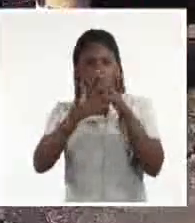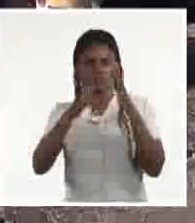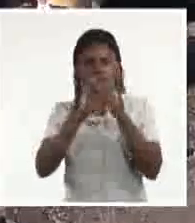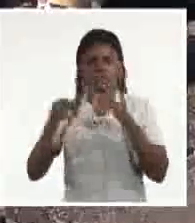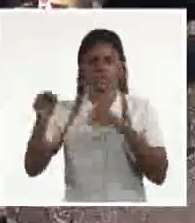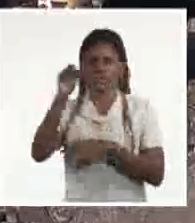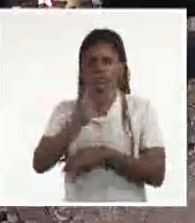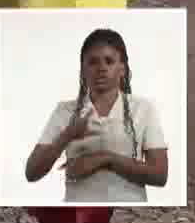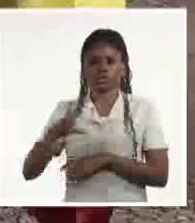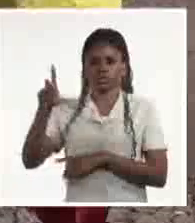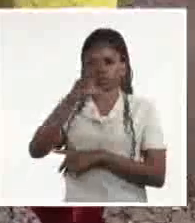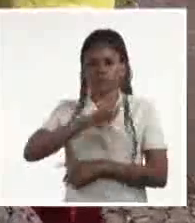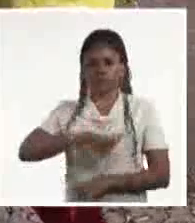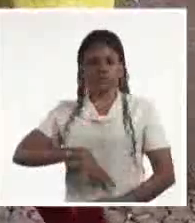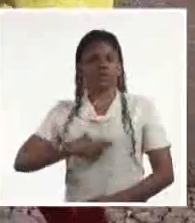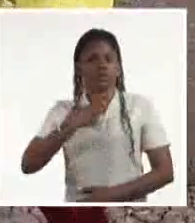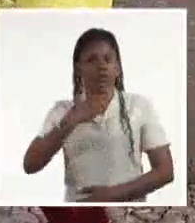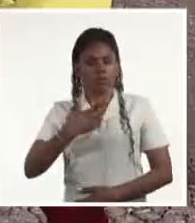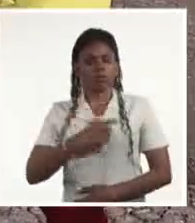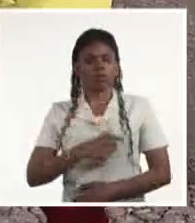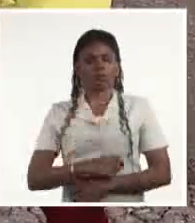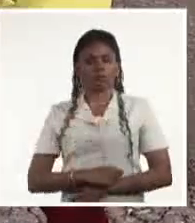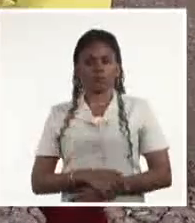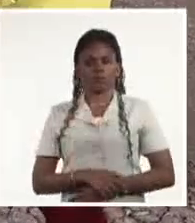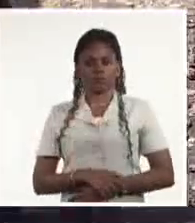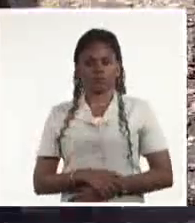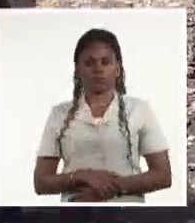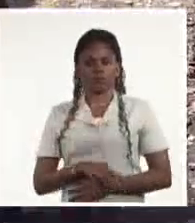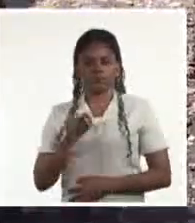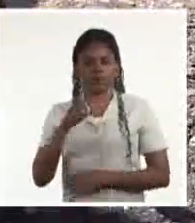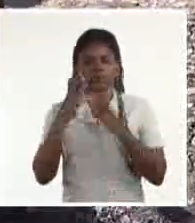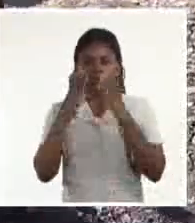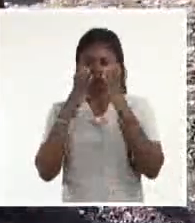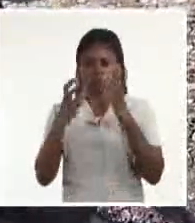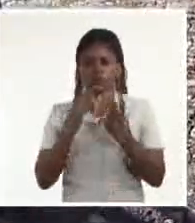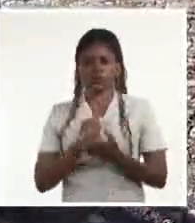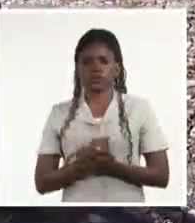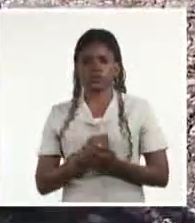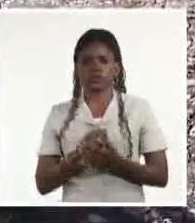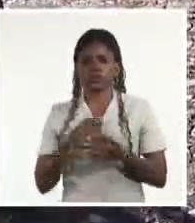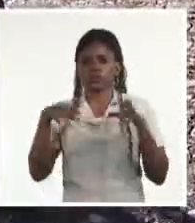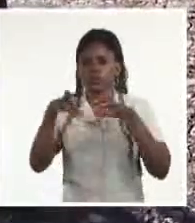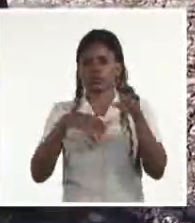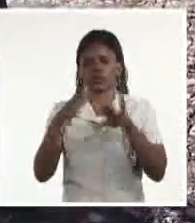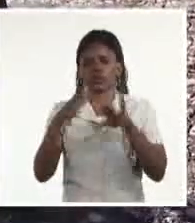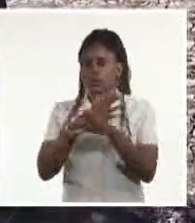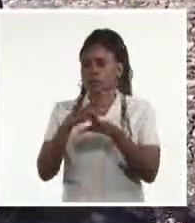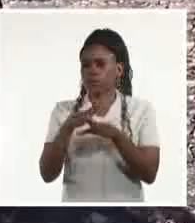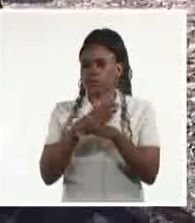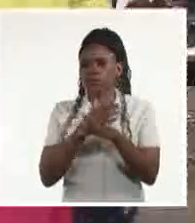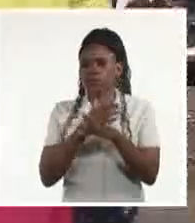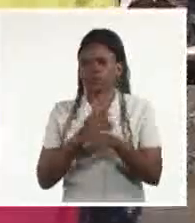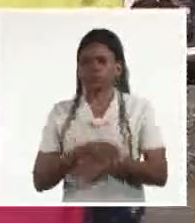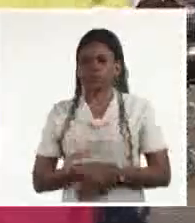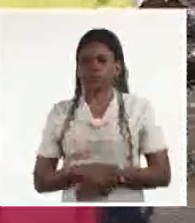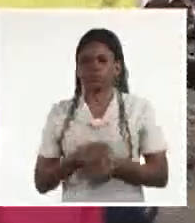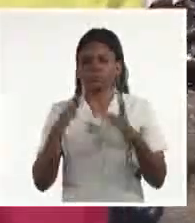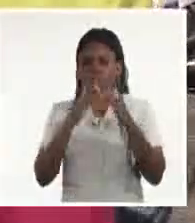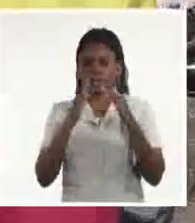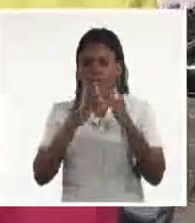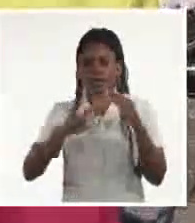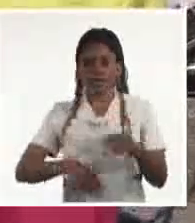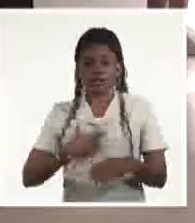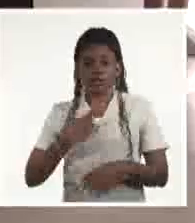las distintas comunidades que se encuentran en transformación. Las casas de cultura diseñan